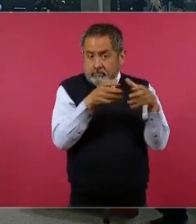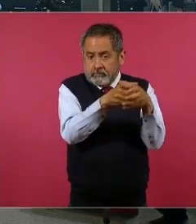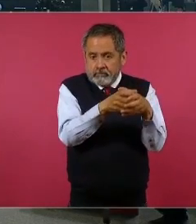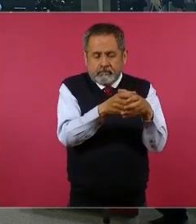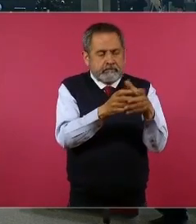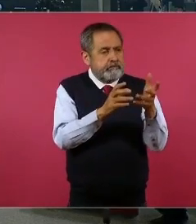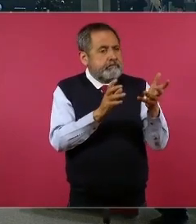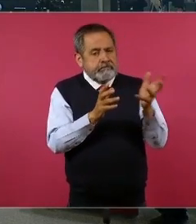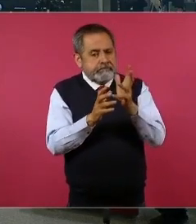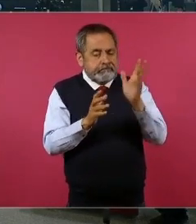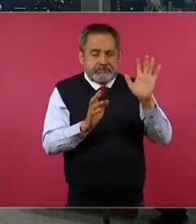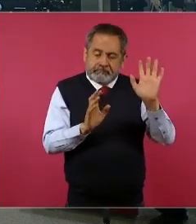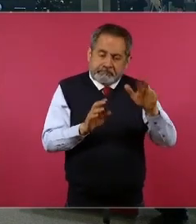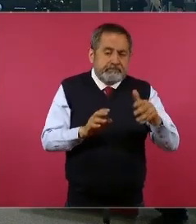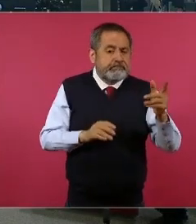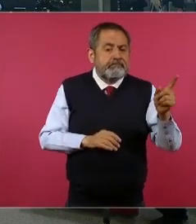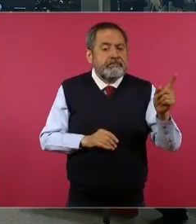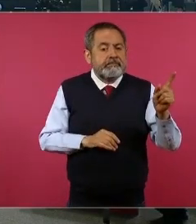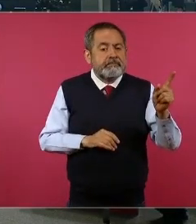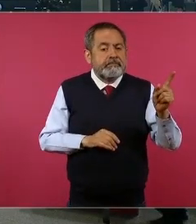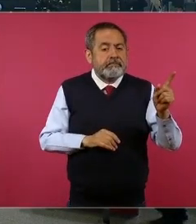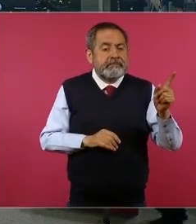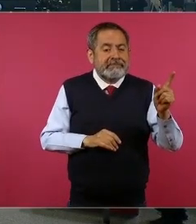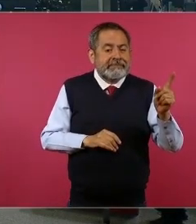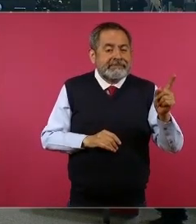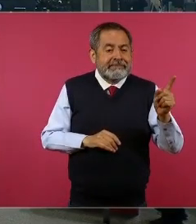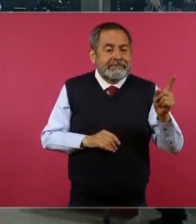y casi estaban